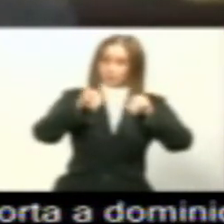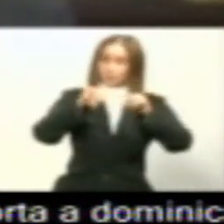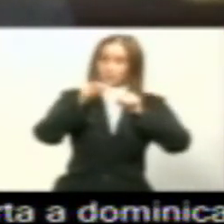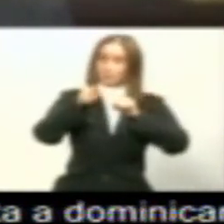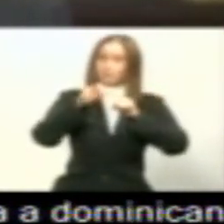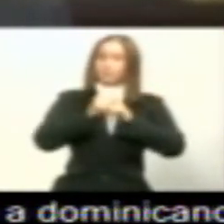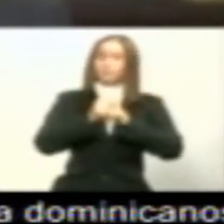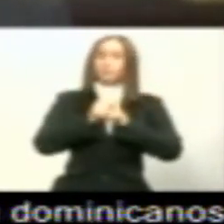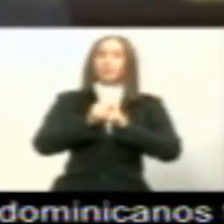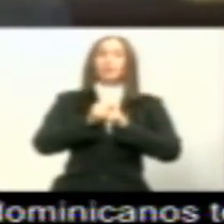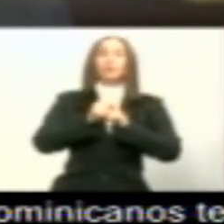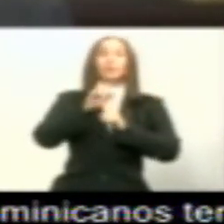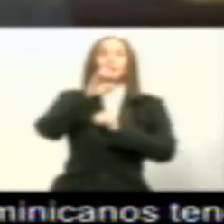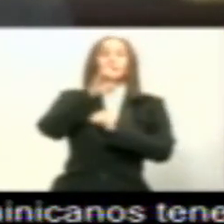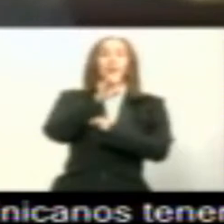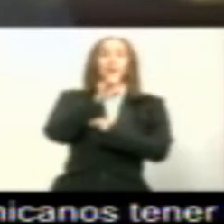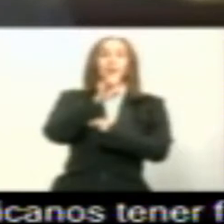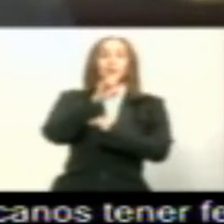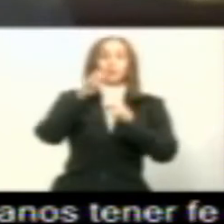En EDESUR